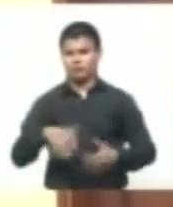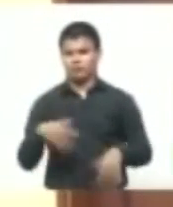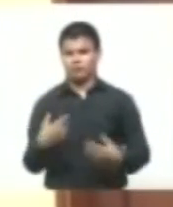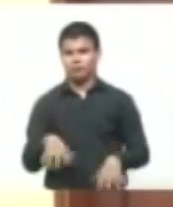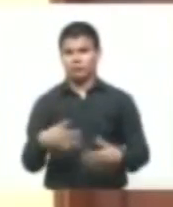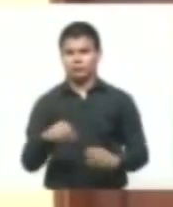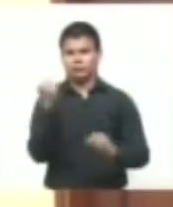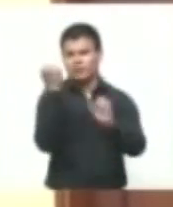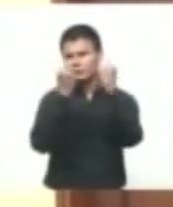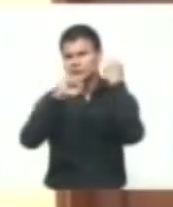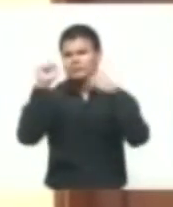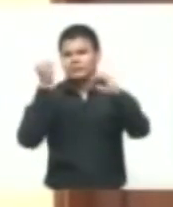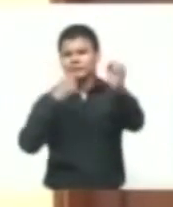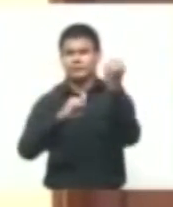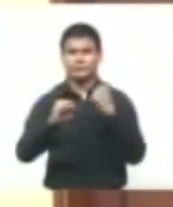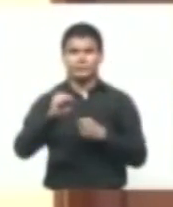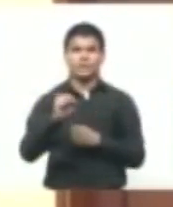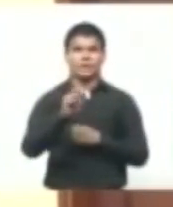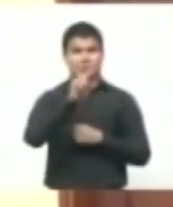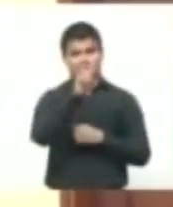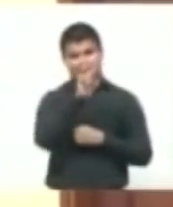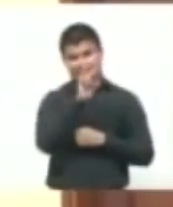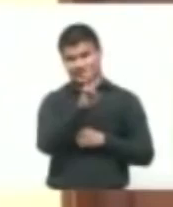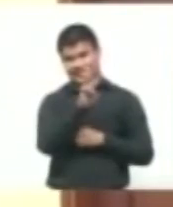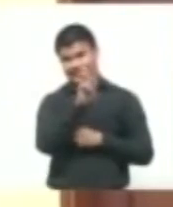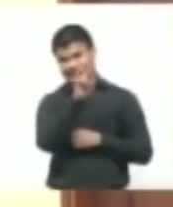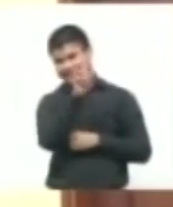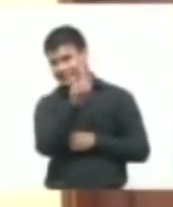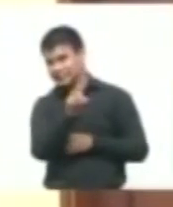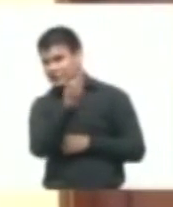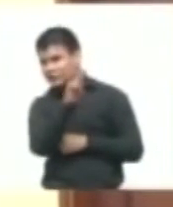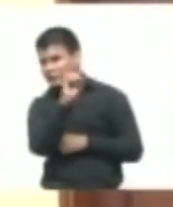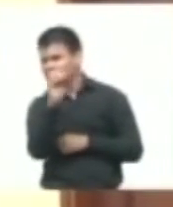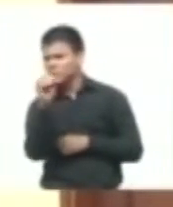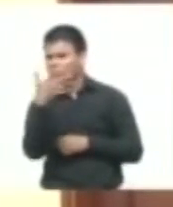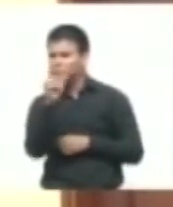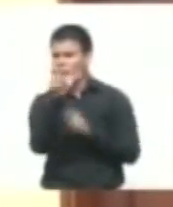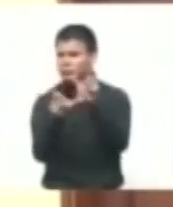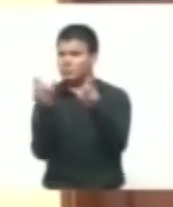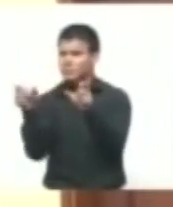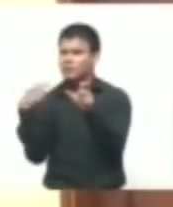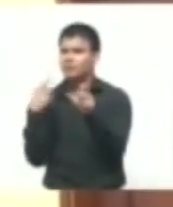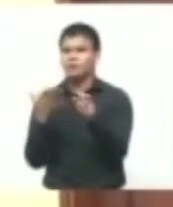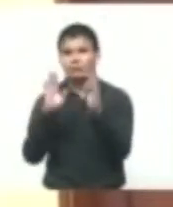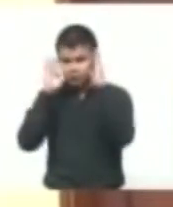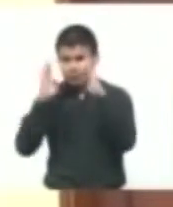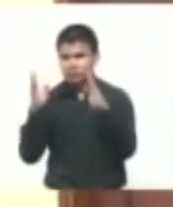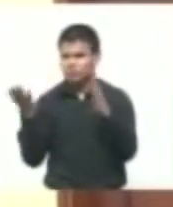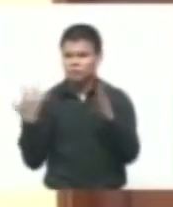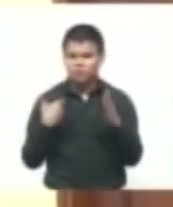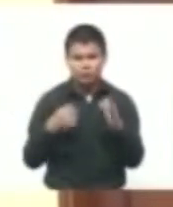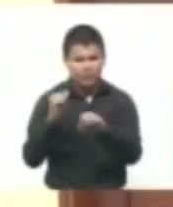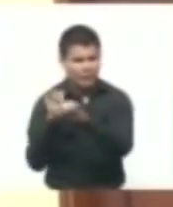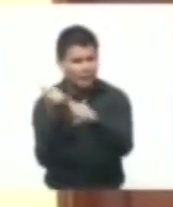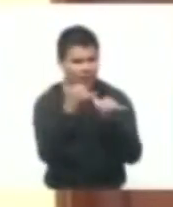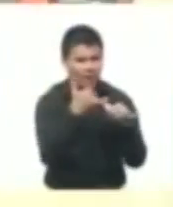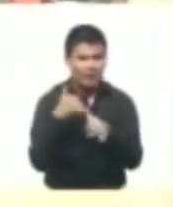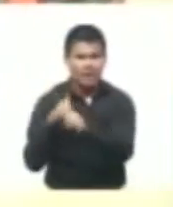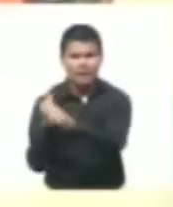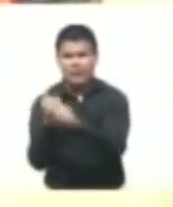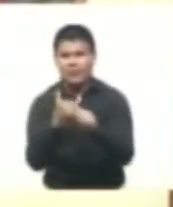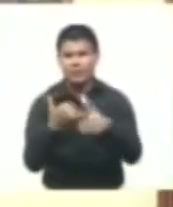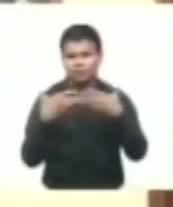en Carnaval de Barranquilla. Tuvimos 300 personas, el año pasado atendimos con 200, y esto debido a que teníamos muchos eventos